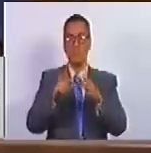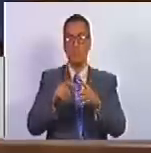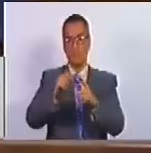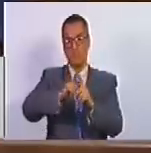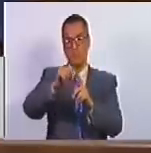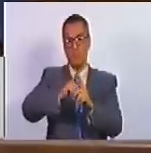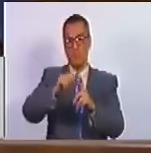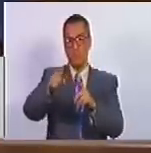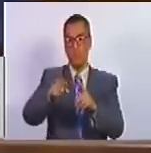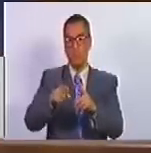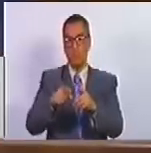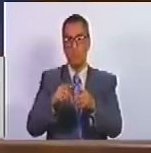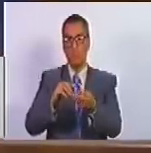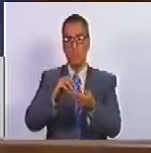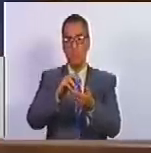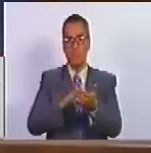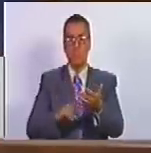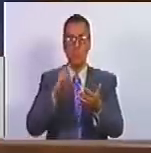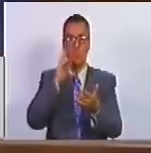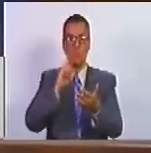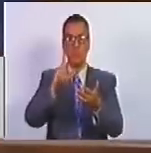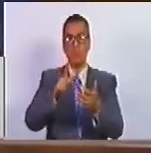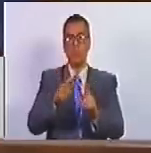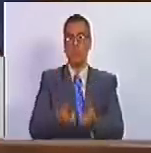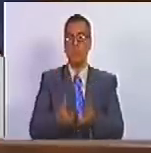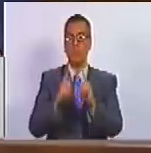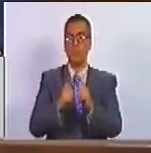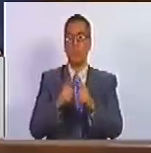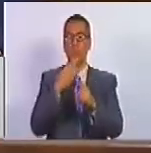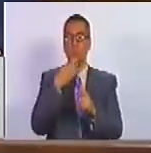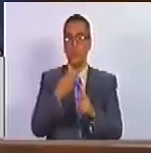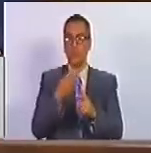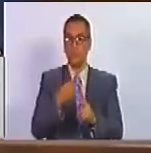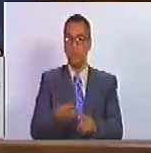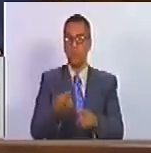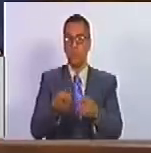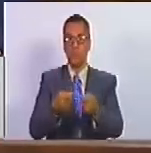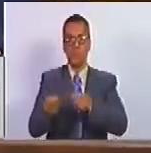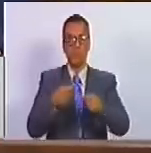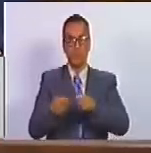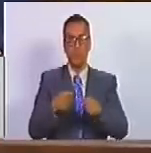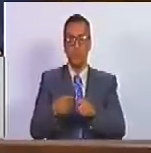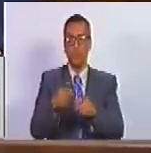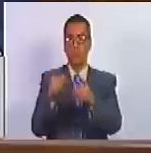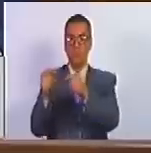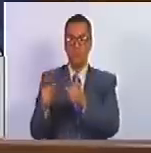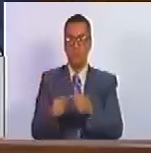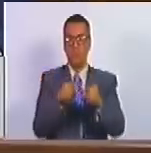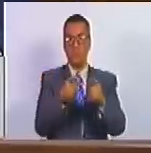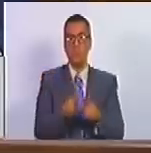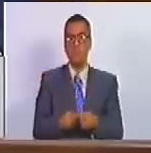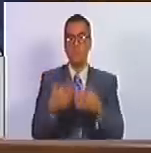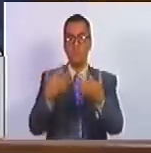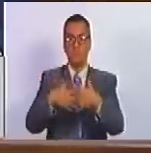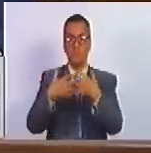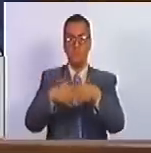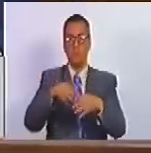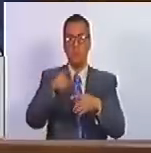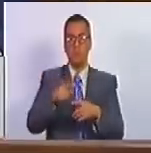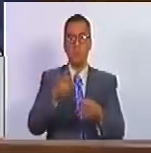Tasa por mantenimiento de la licencia o autorización para el ejercicio de actividades económicas,